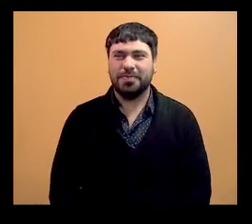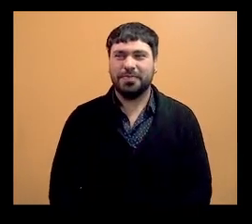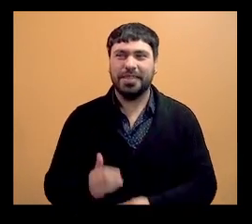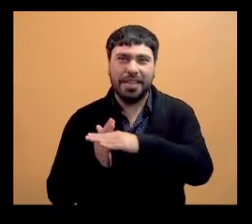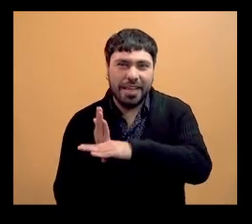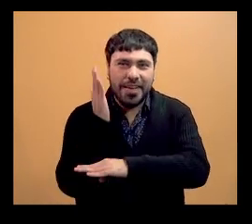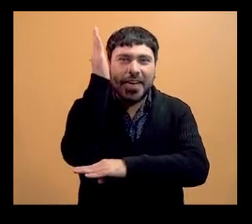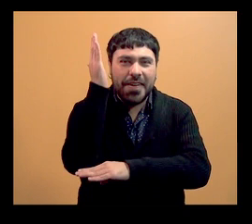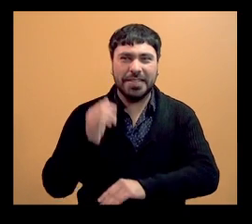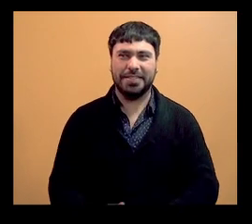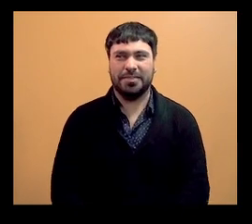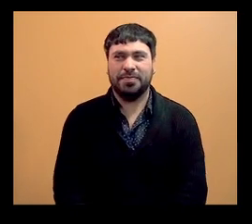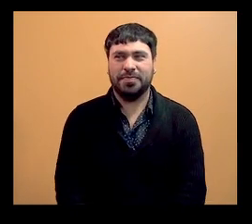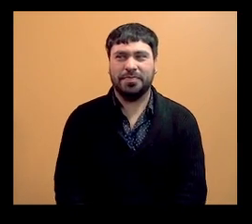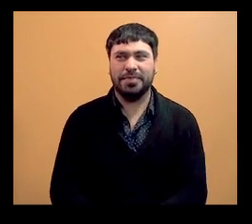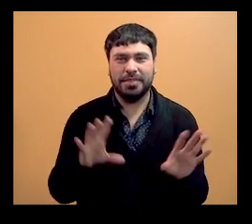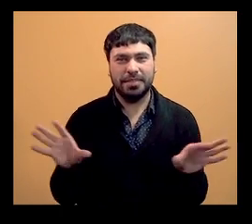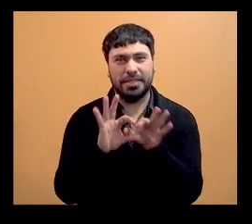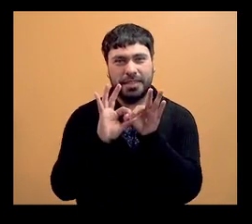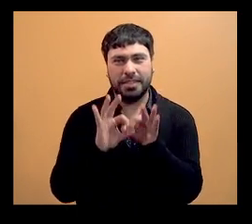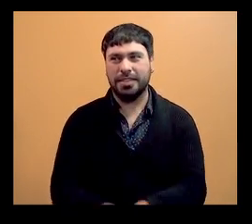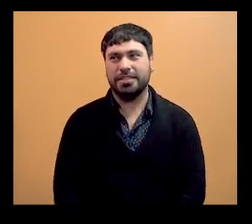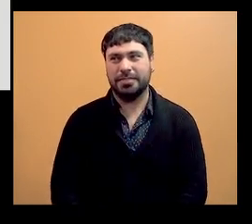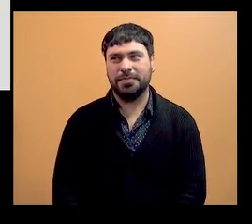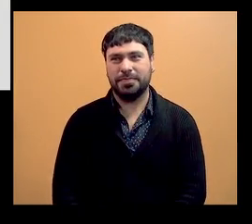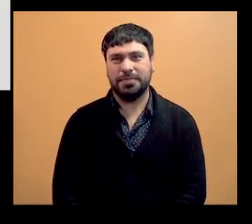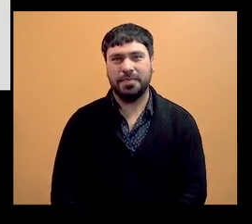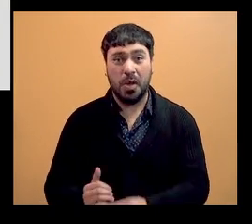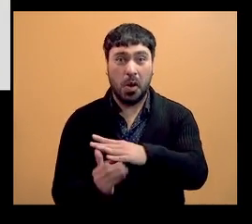es fallando. Gracias.